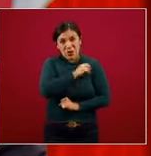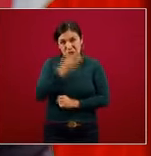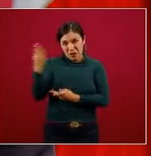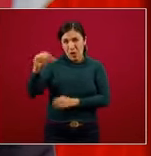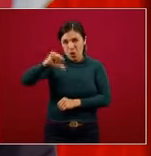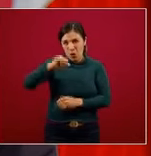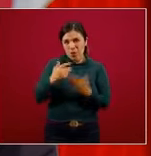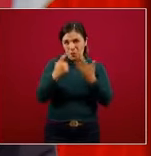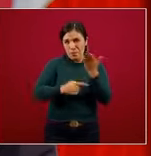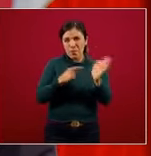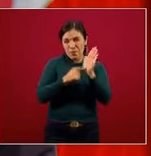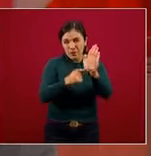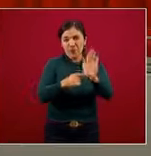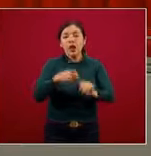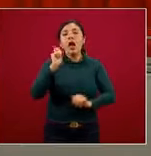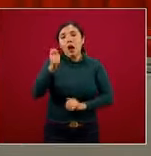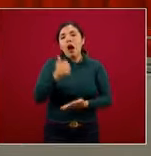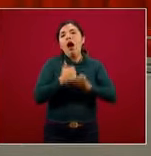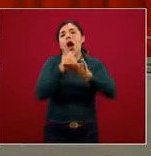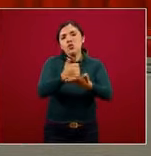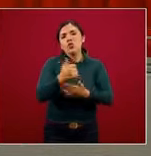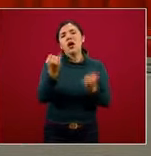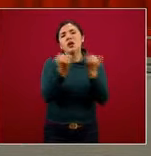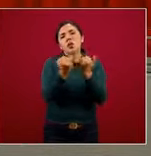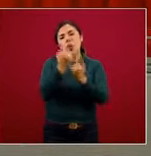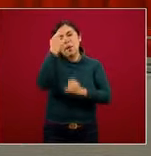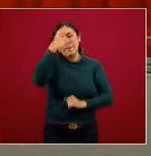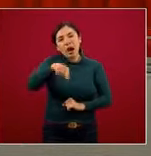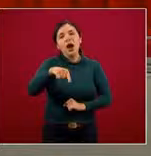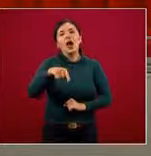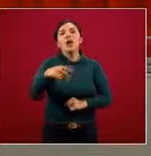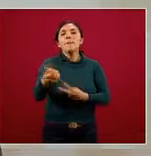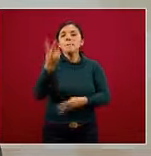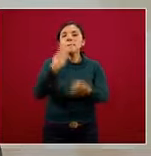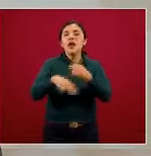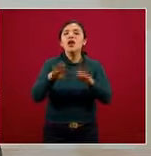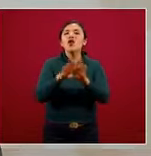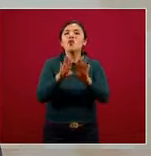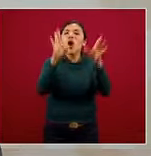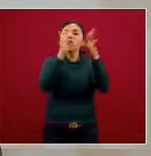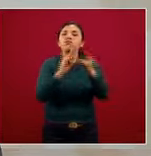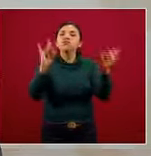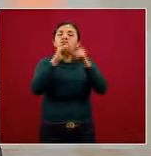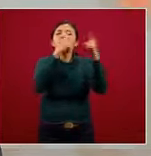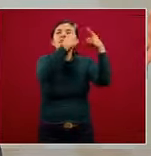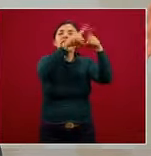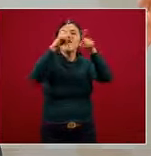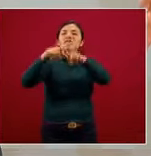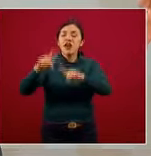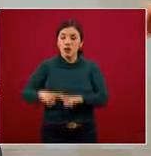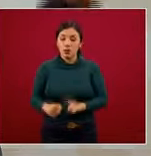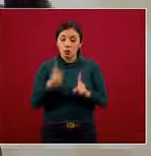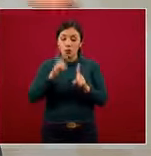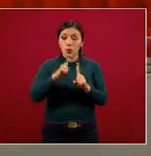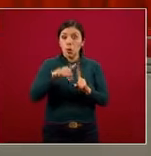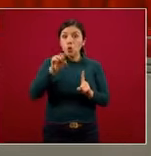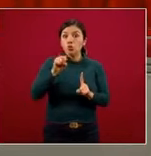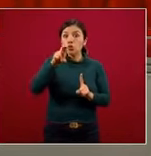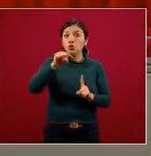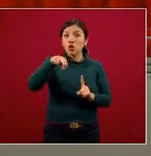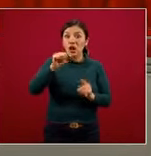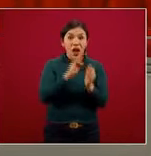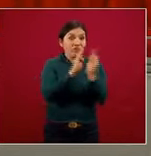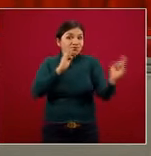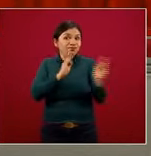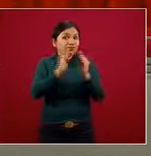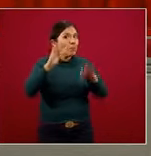Cortés también nos ayudará a permear mensajes diferenciados. Su sana distancia presente